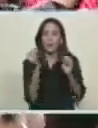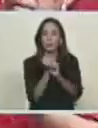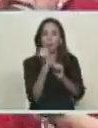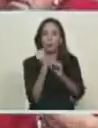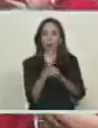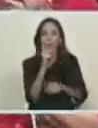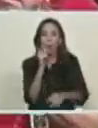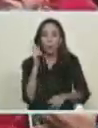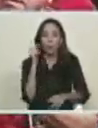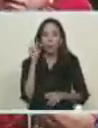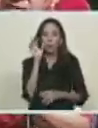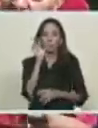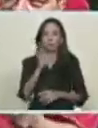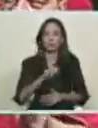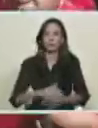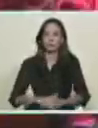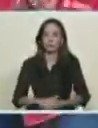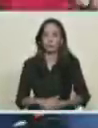nuestra patria.